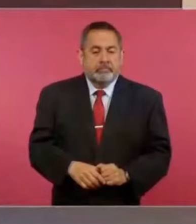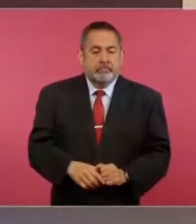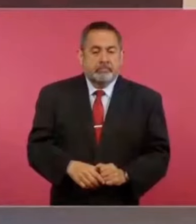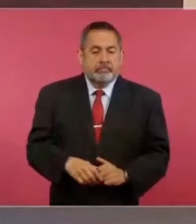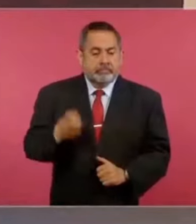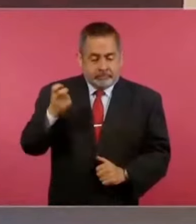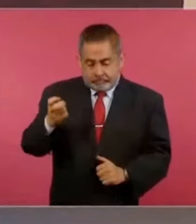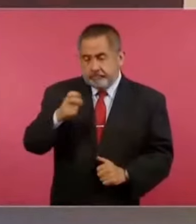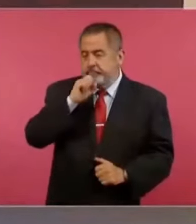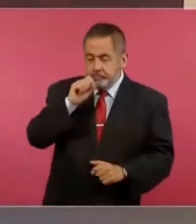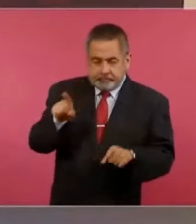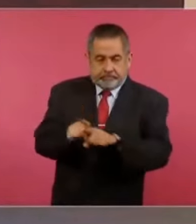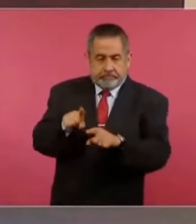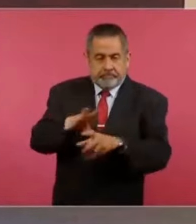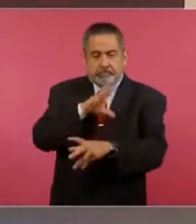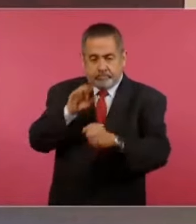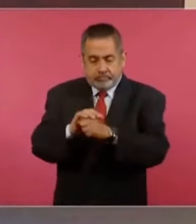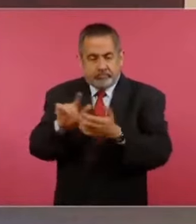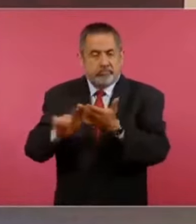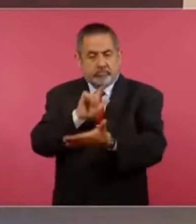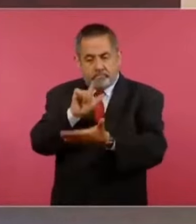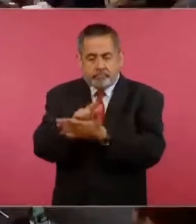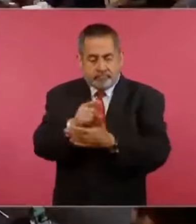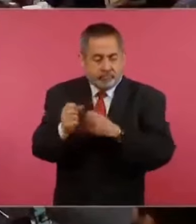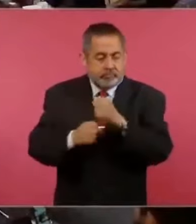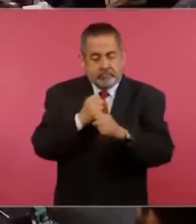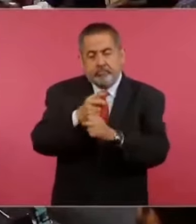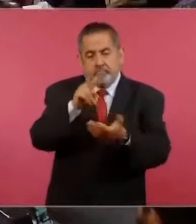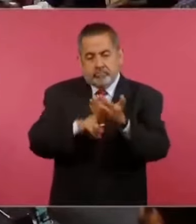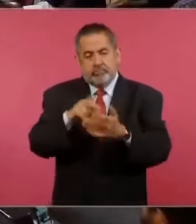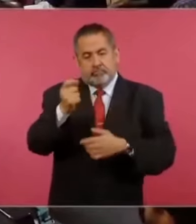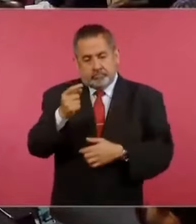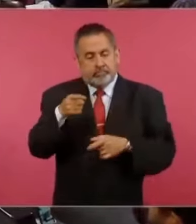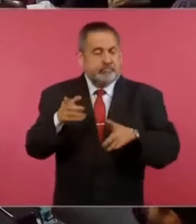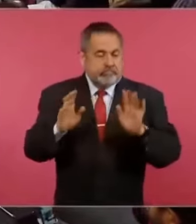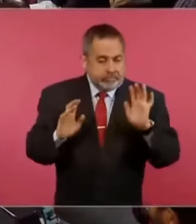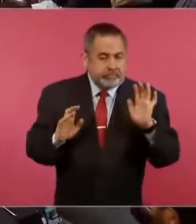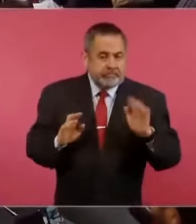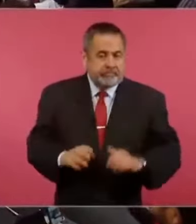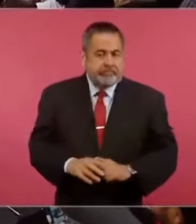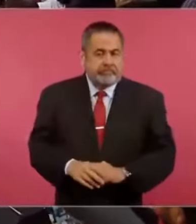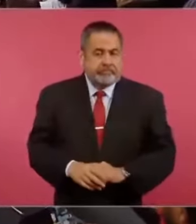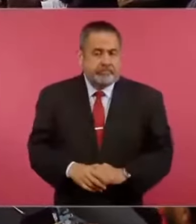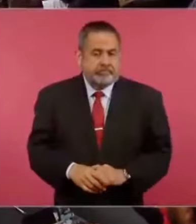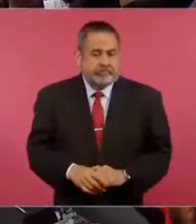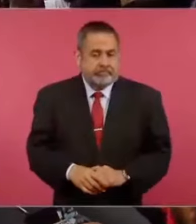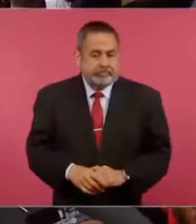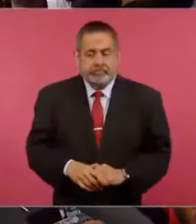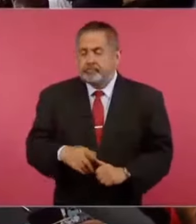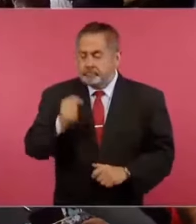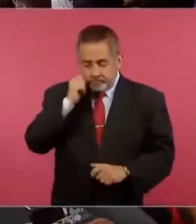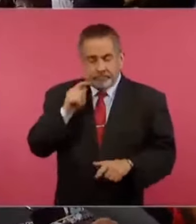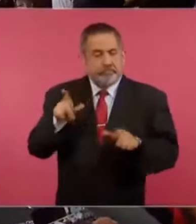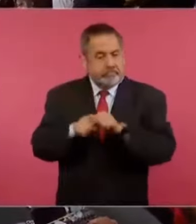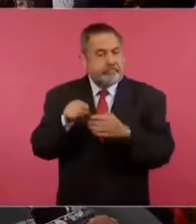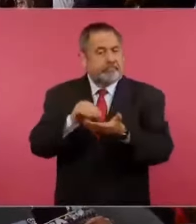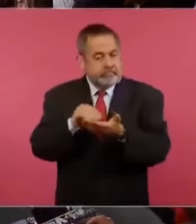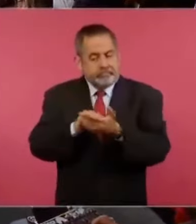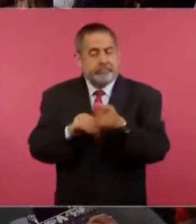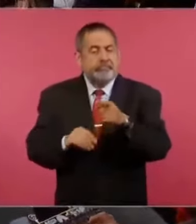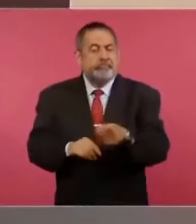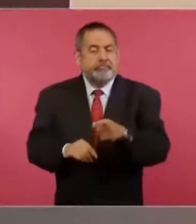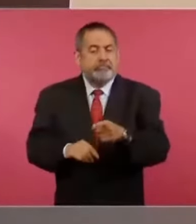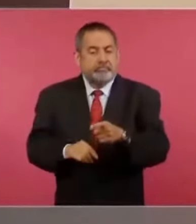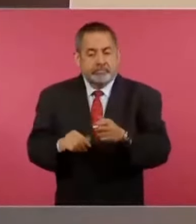Esto tiene que ver con la reforma del 20. De todas formas, de todas maneras,